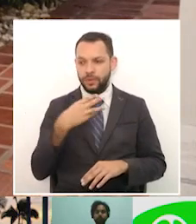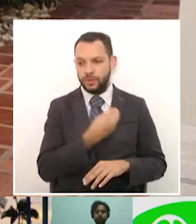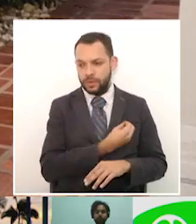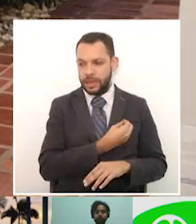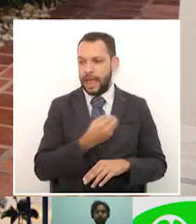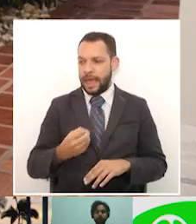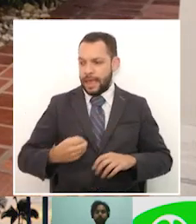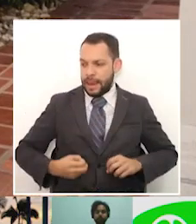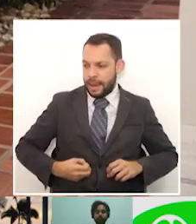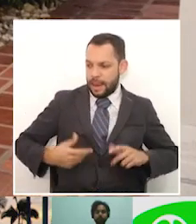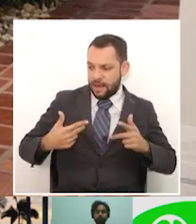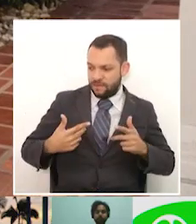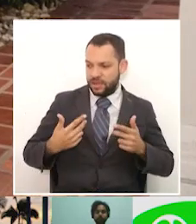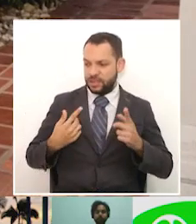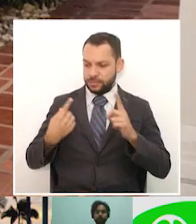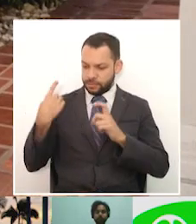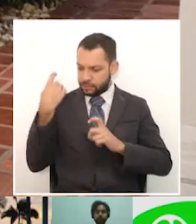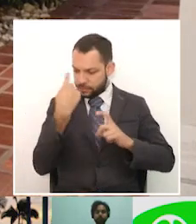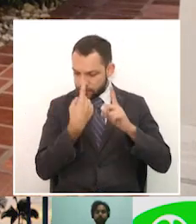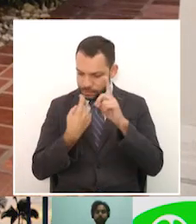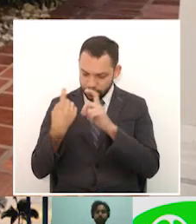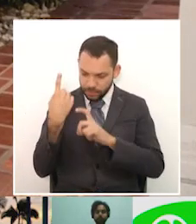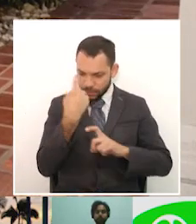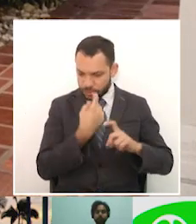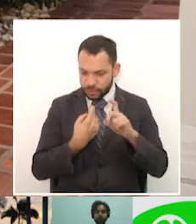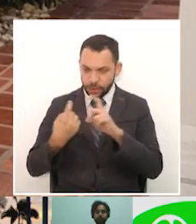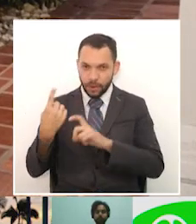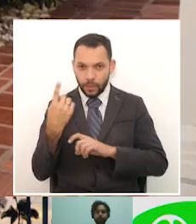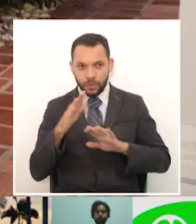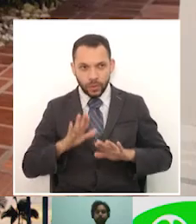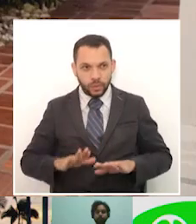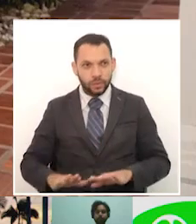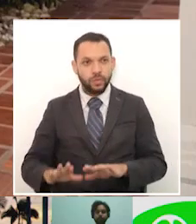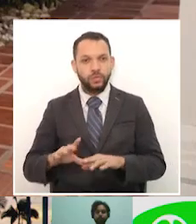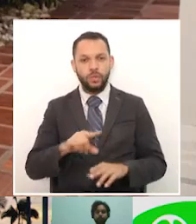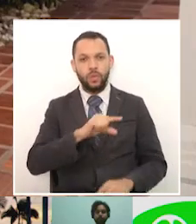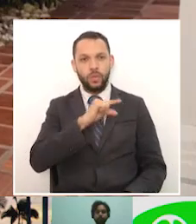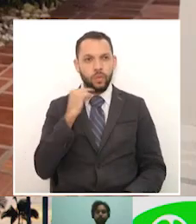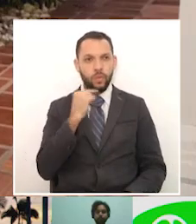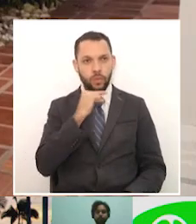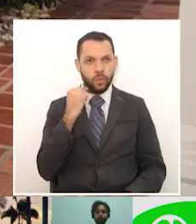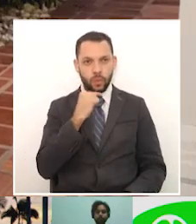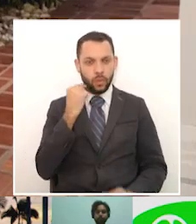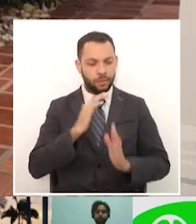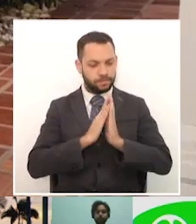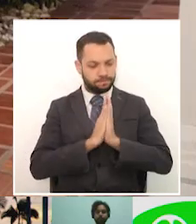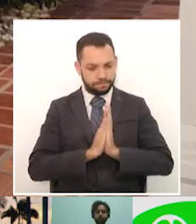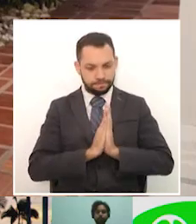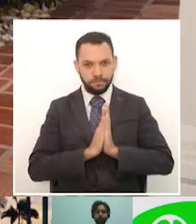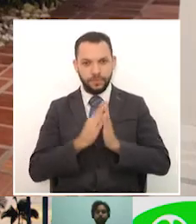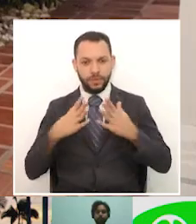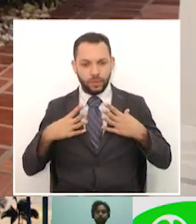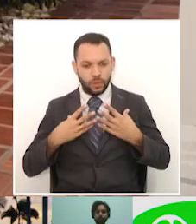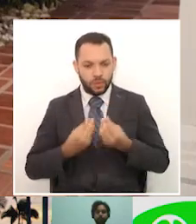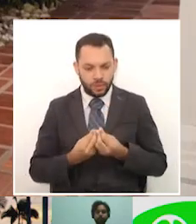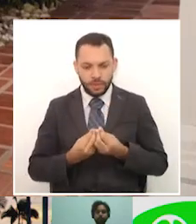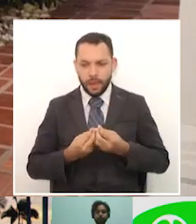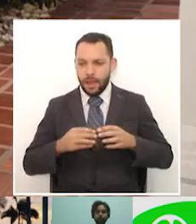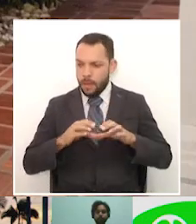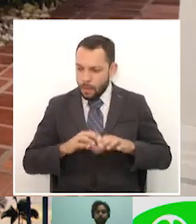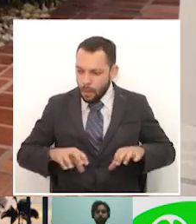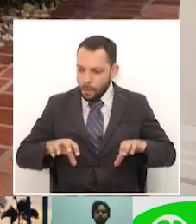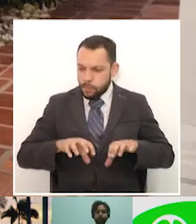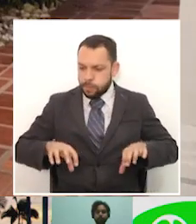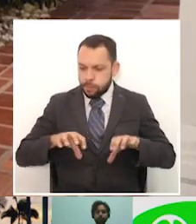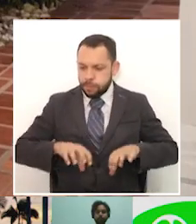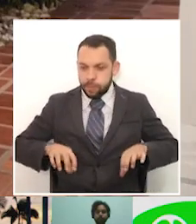vivíamos, meditábamos en la iglesia, había un sacerdote y nosotros allí convivíamos y